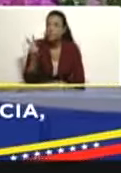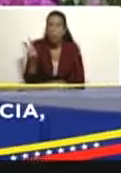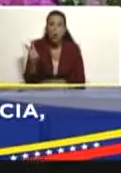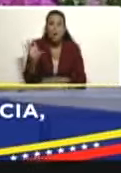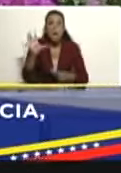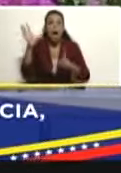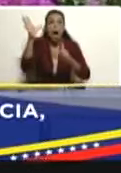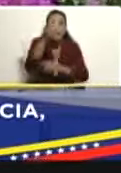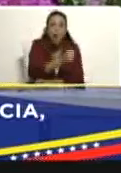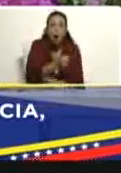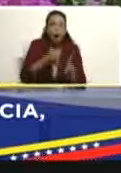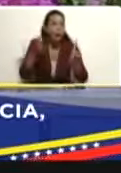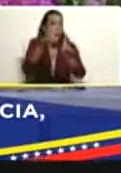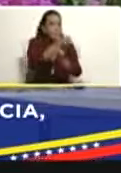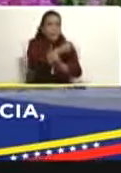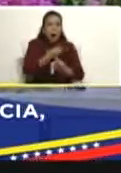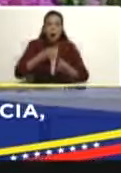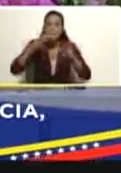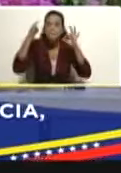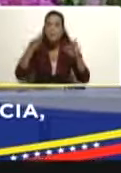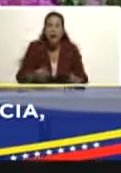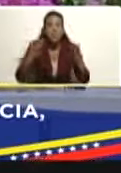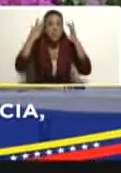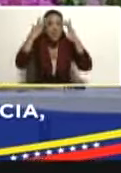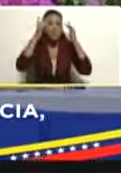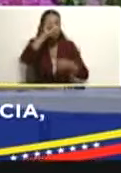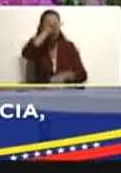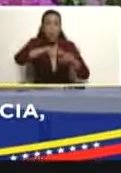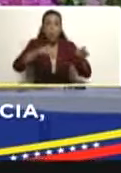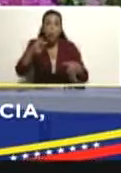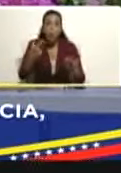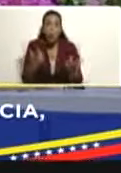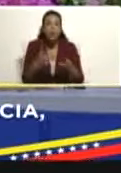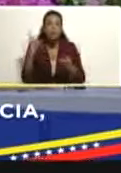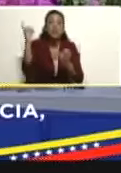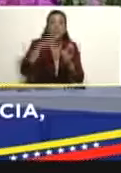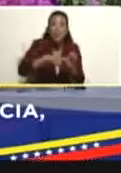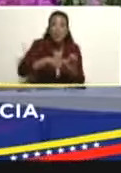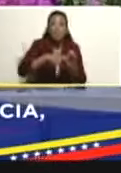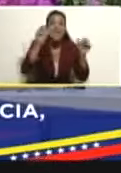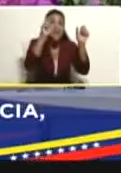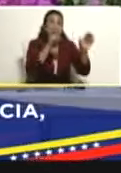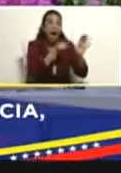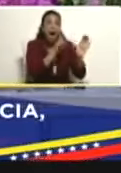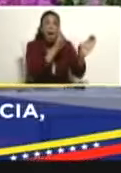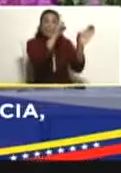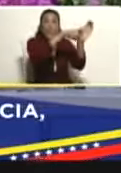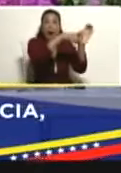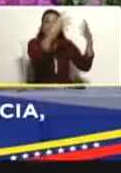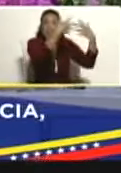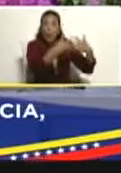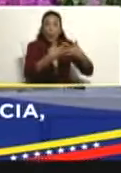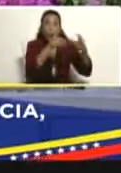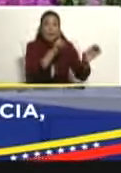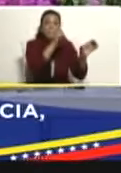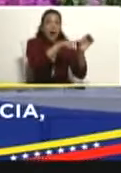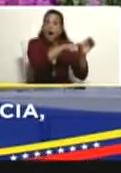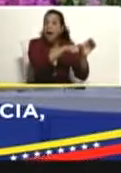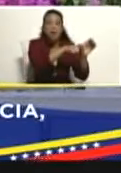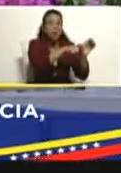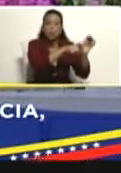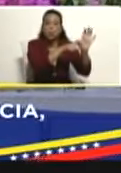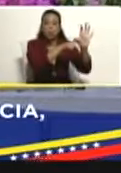Porque cuando uno quiere utilizar la inteligencia artificial, tiene que suscribirse a los centros de ellos. Y ya ellos